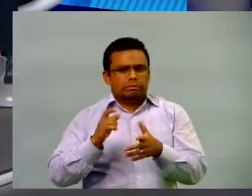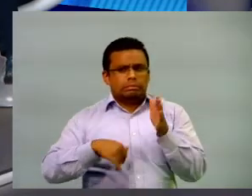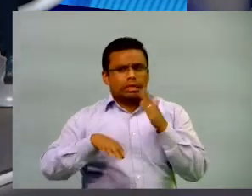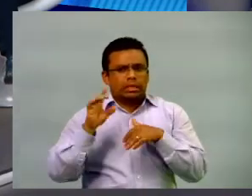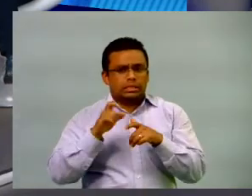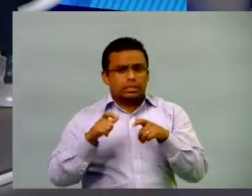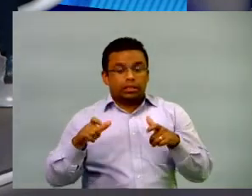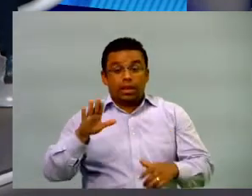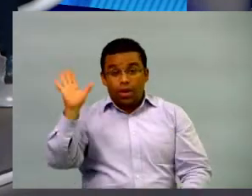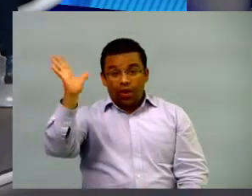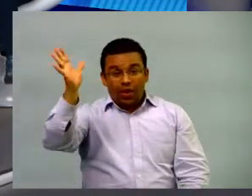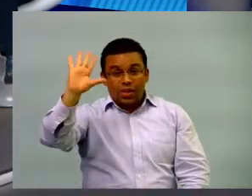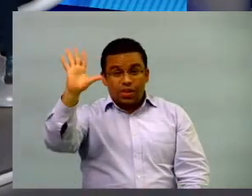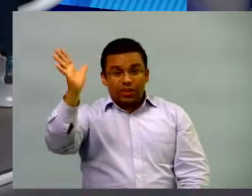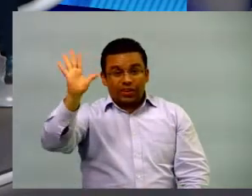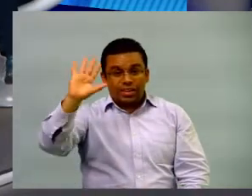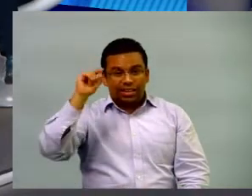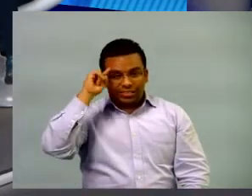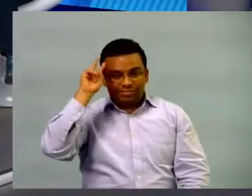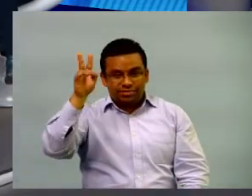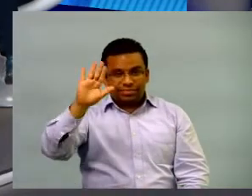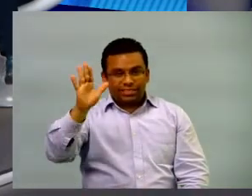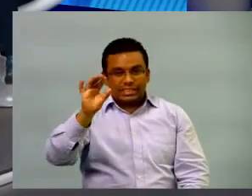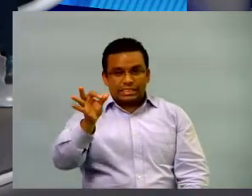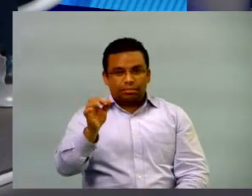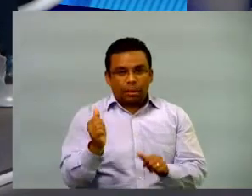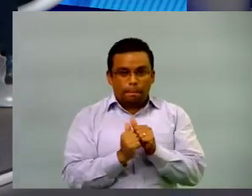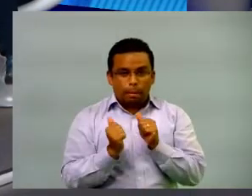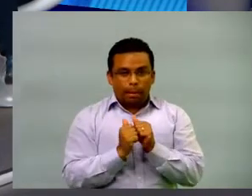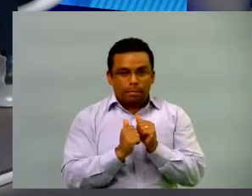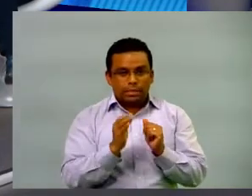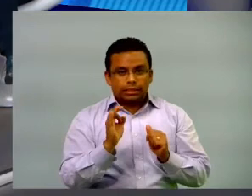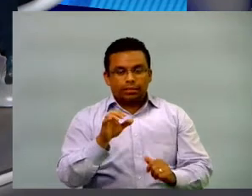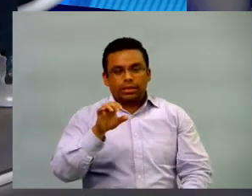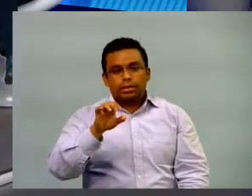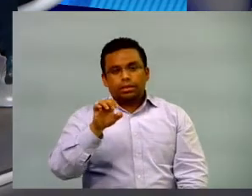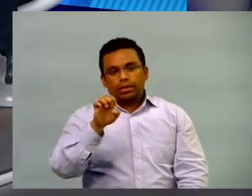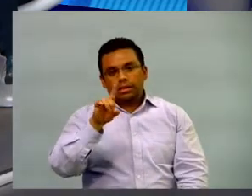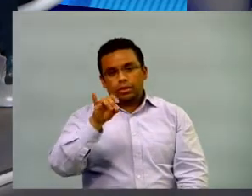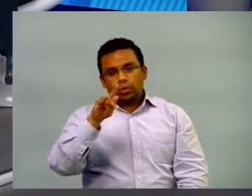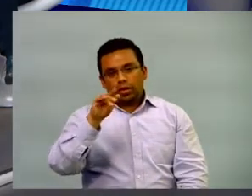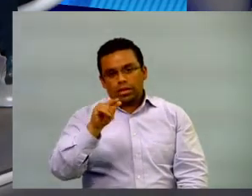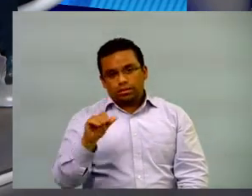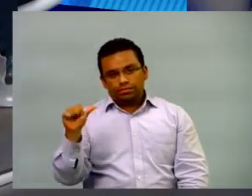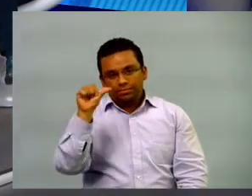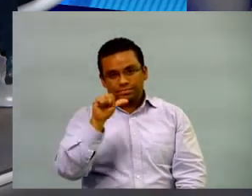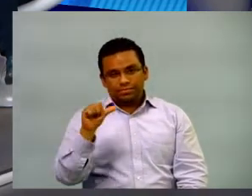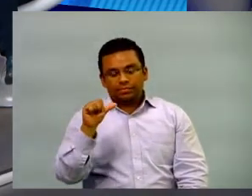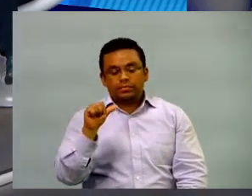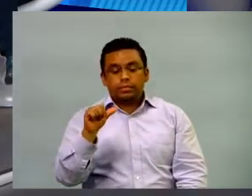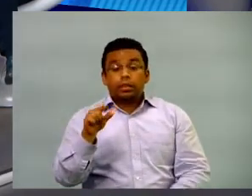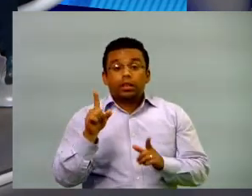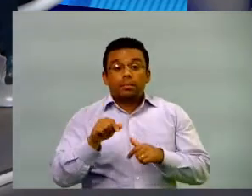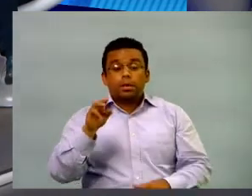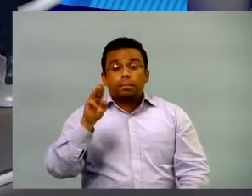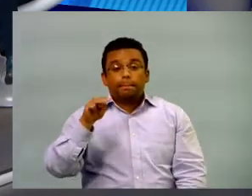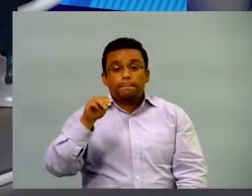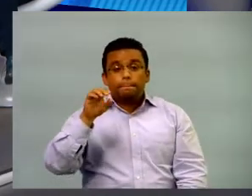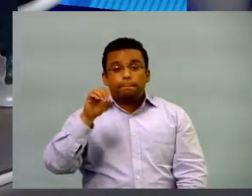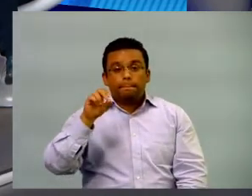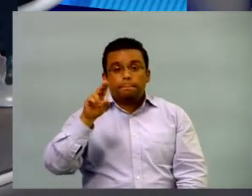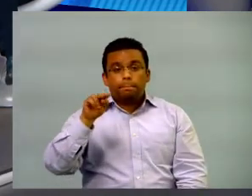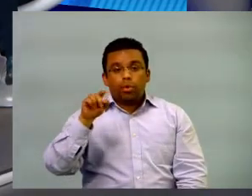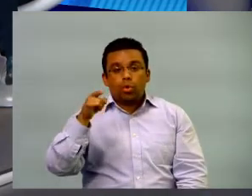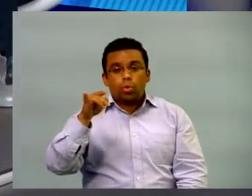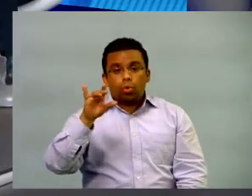allá, saludo especial para ellos que nos acompañan siempre en Educa Digital, de Mongua en Boyacá, de